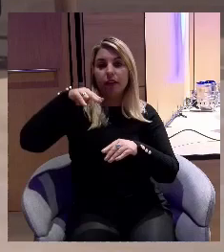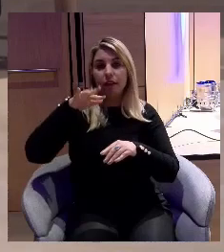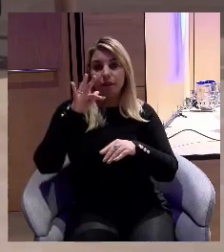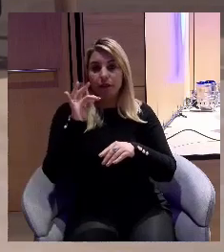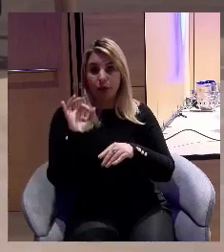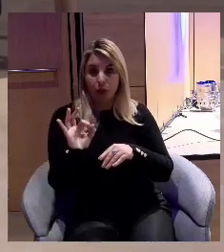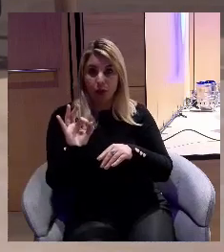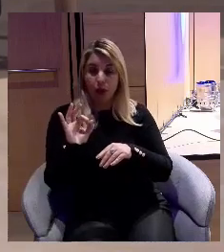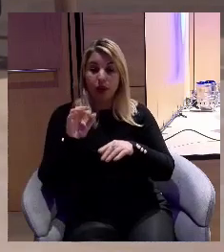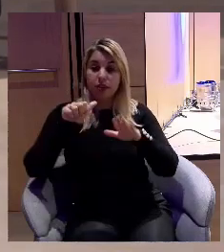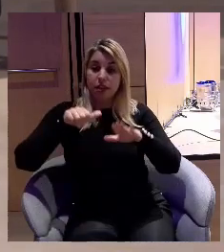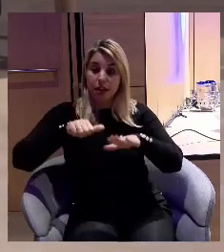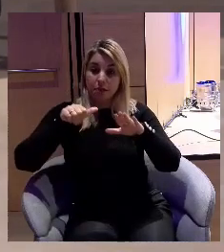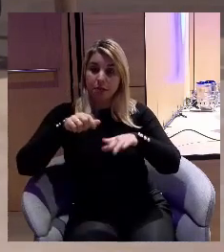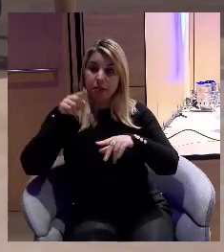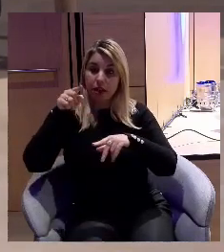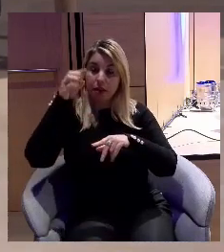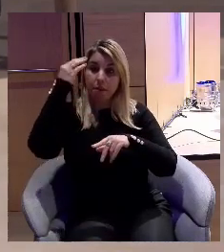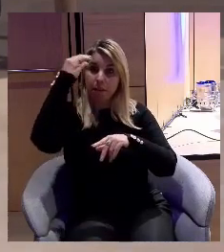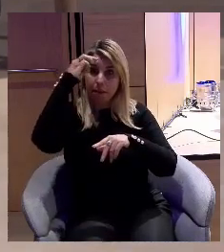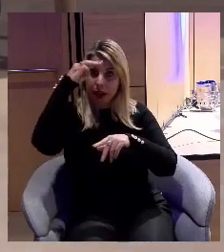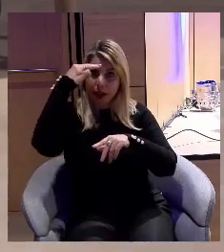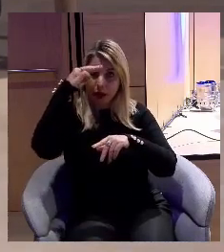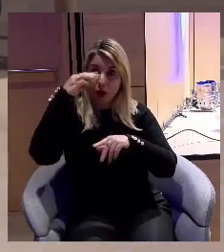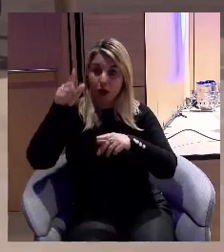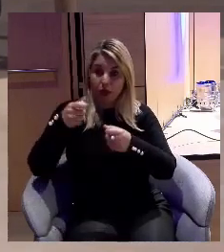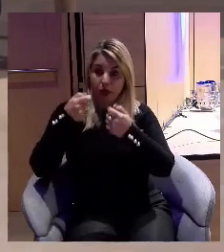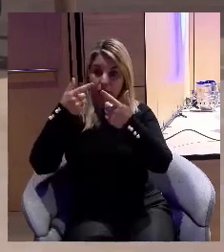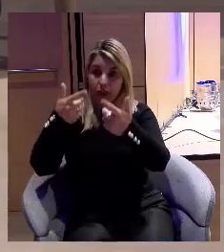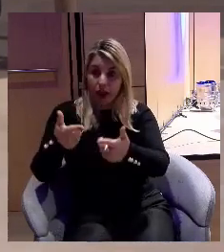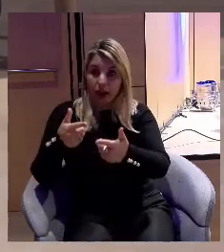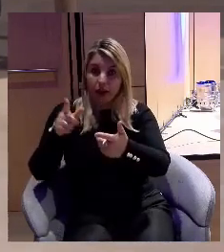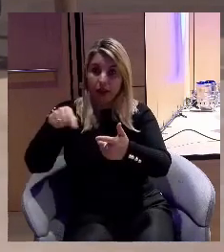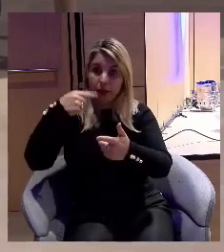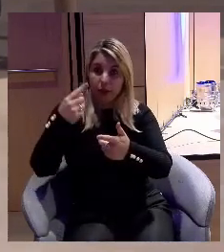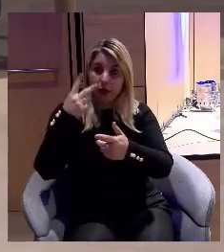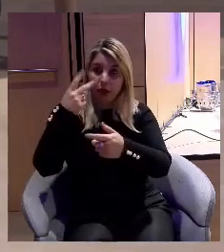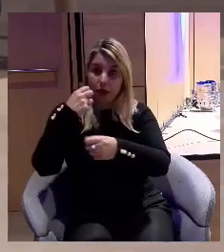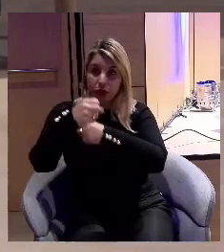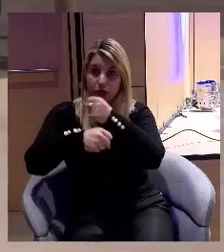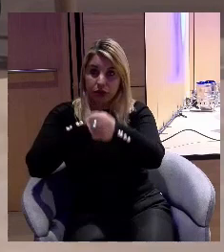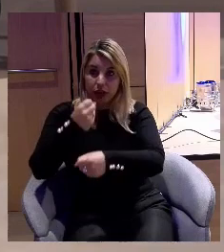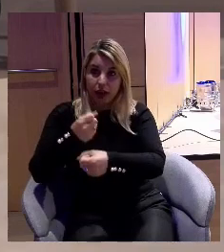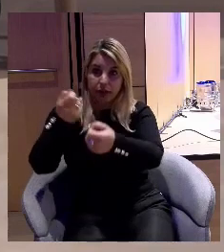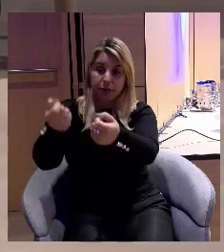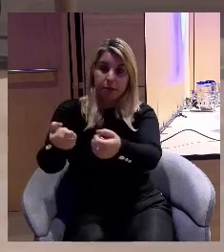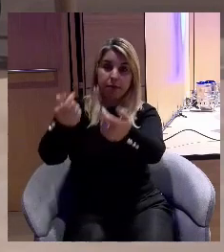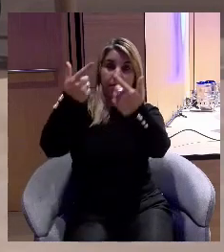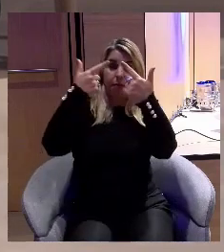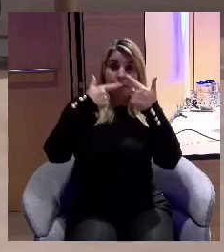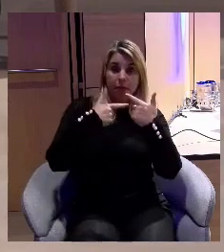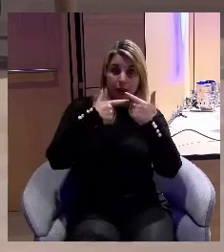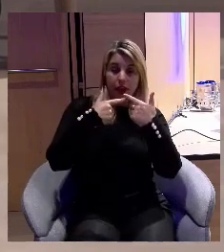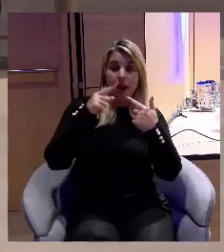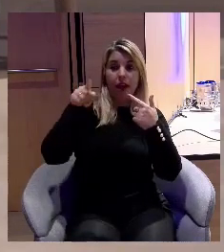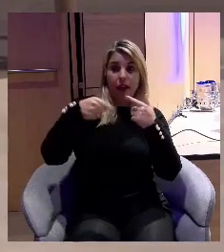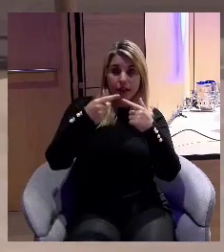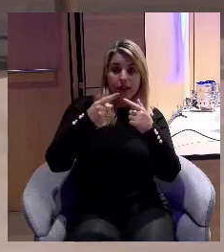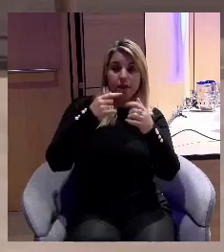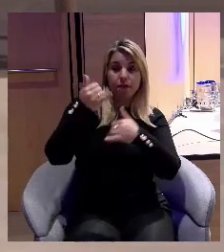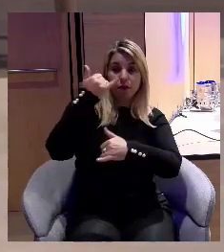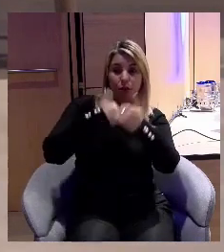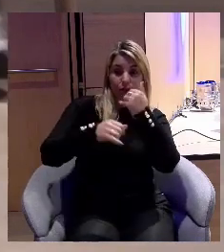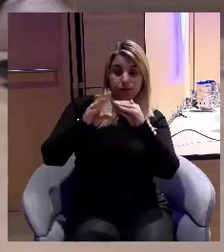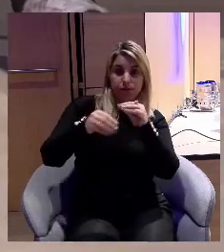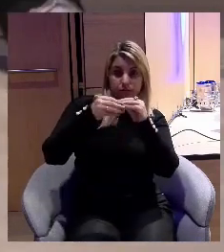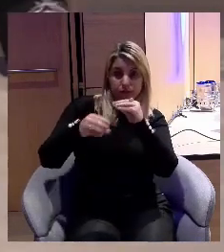que tiene elecciones dentro de 6 meses en México, se lo pasas, y cuando me vuelve a mí dentro de 2 años, en el medio le agregaron cosas. Y quizás no es el código,